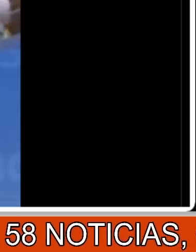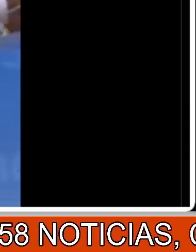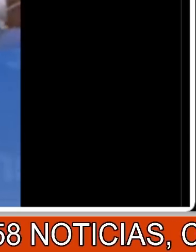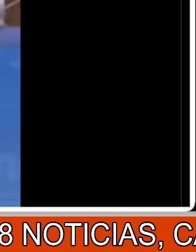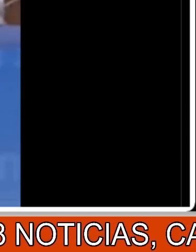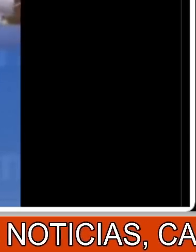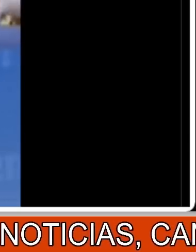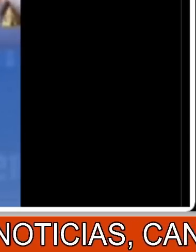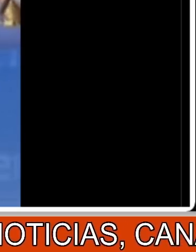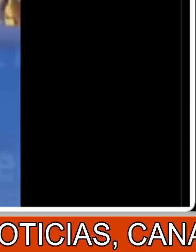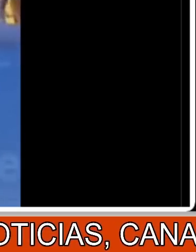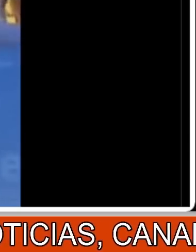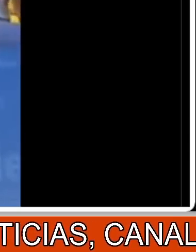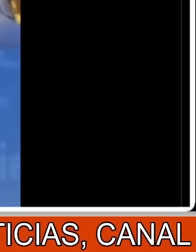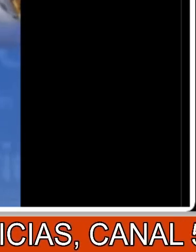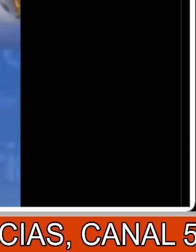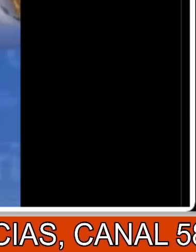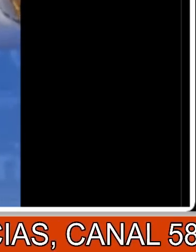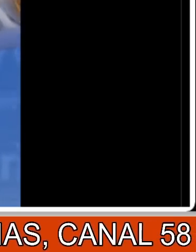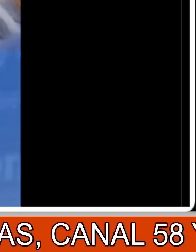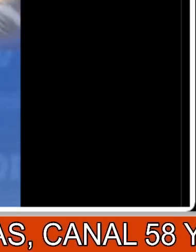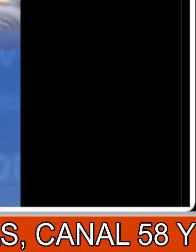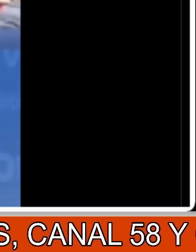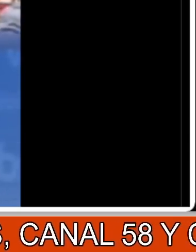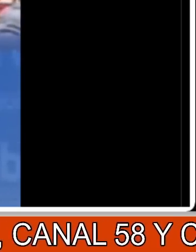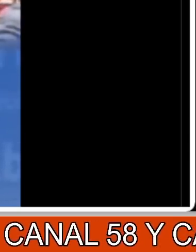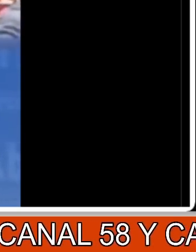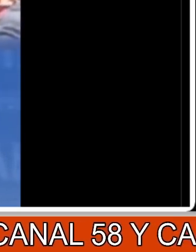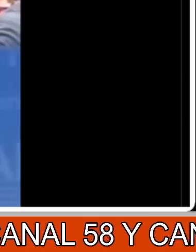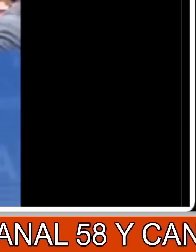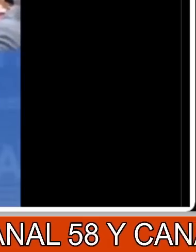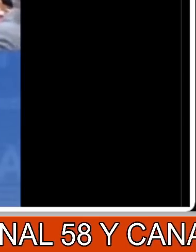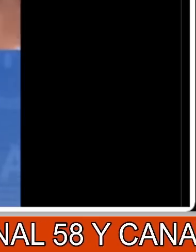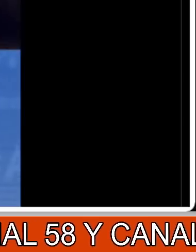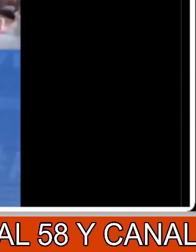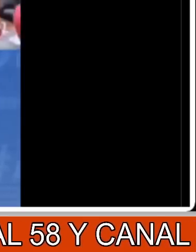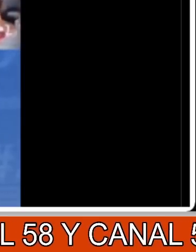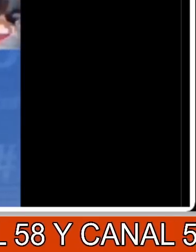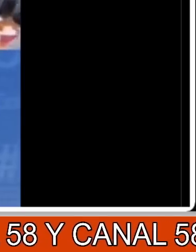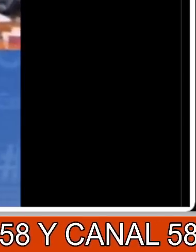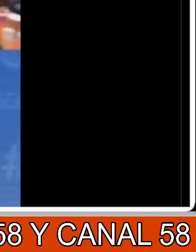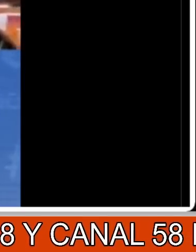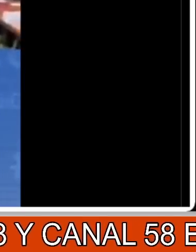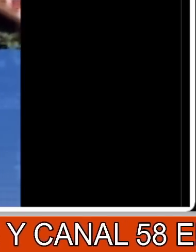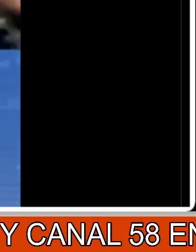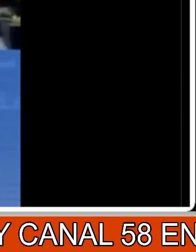hasta el día de hoy. Pero como hoy es un día del secretario, la tarde de la comunicación.